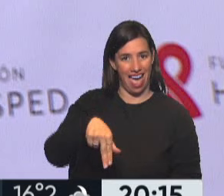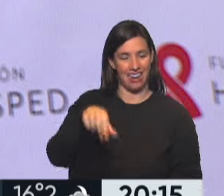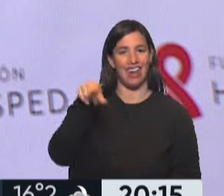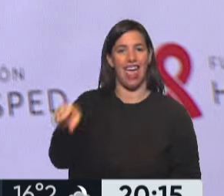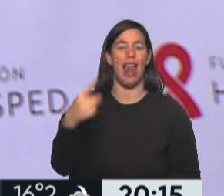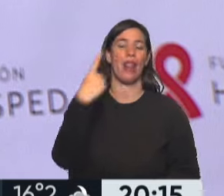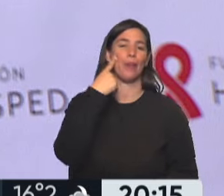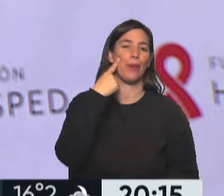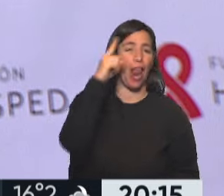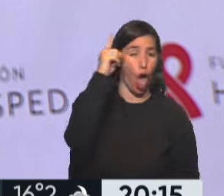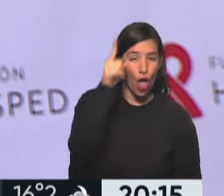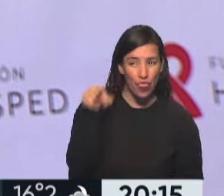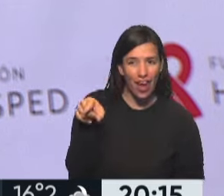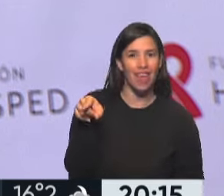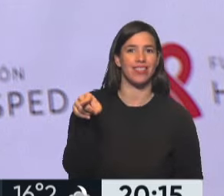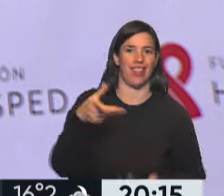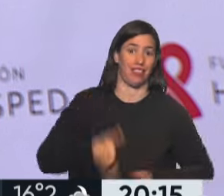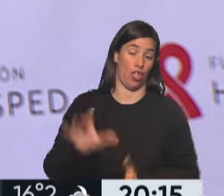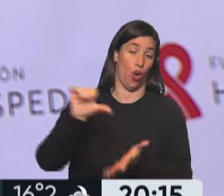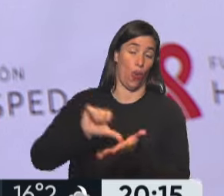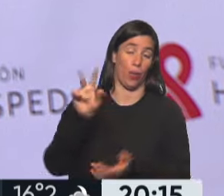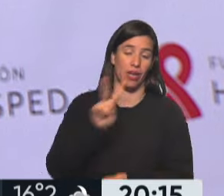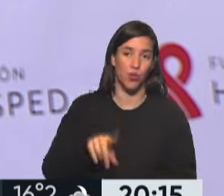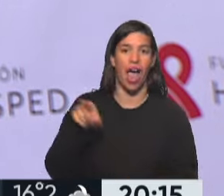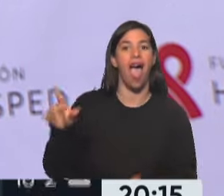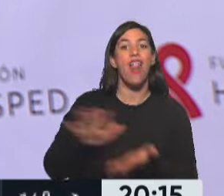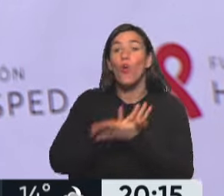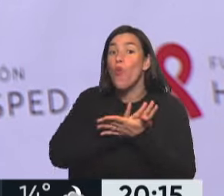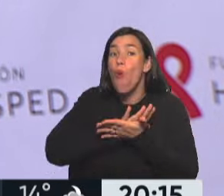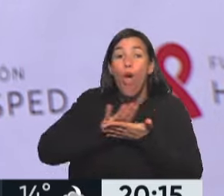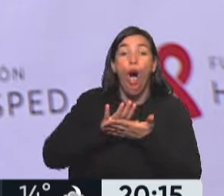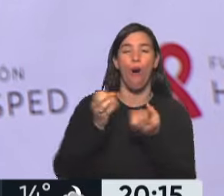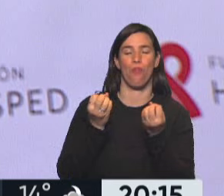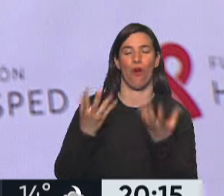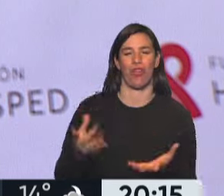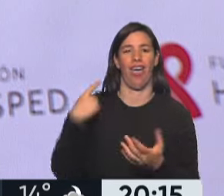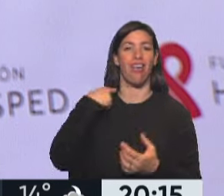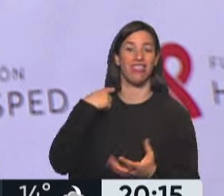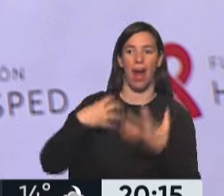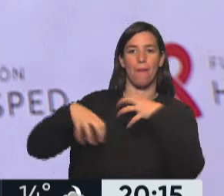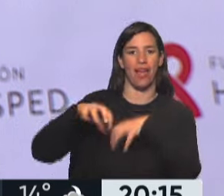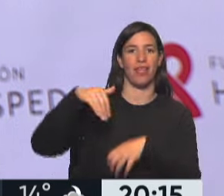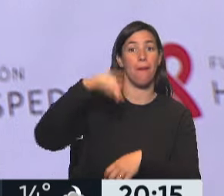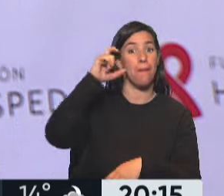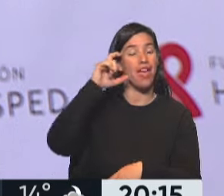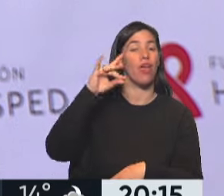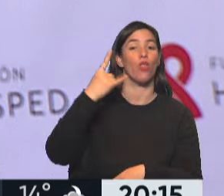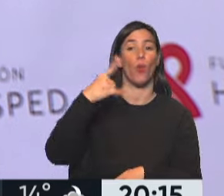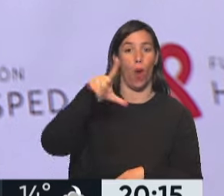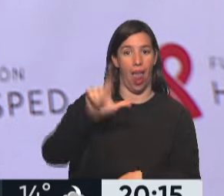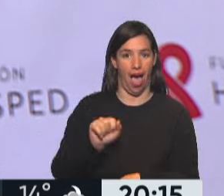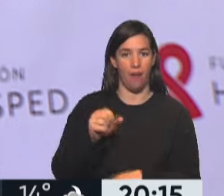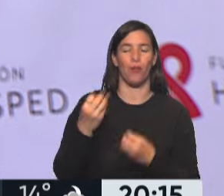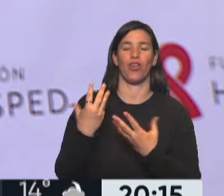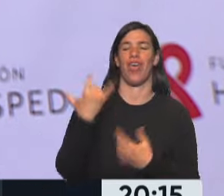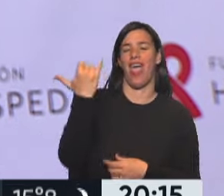que realmente se curó porque fue sometido a un trasplante de médula, porque presentaba un tipo de tumor llamado linfoma de Hodgkin.